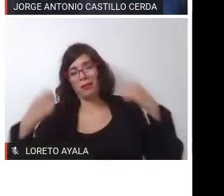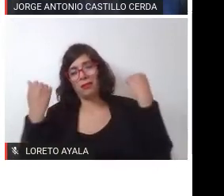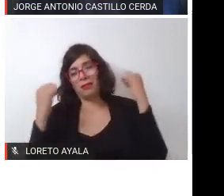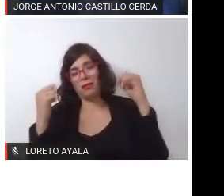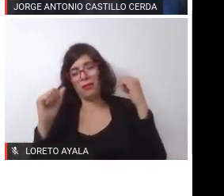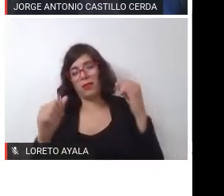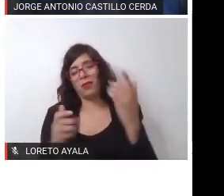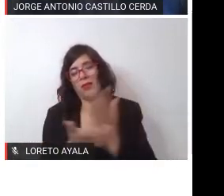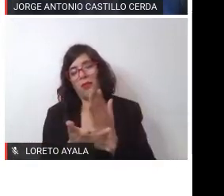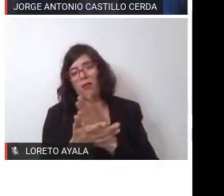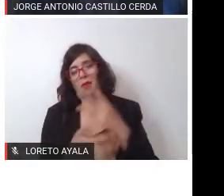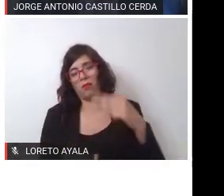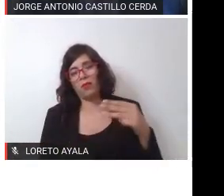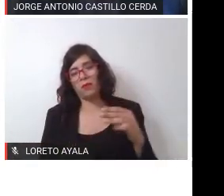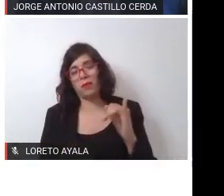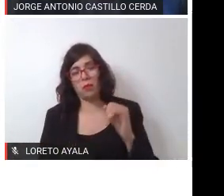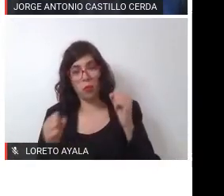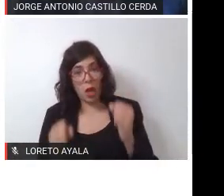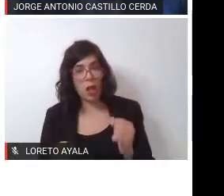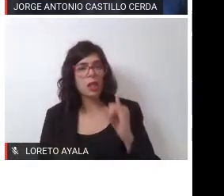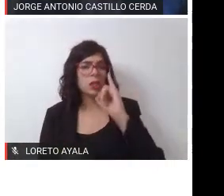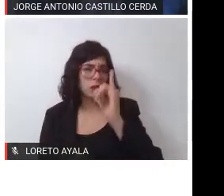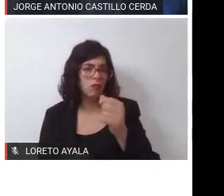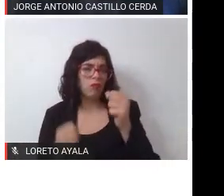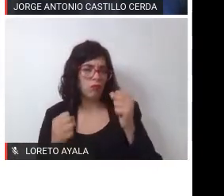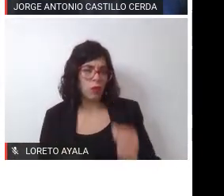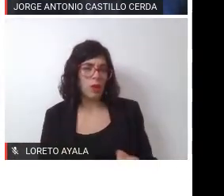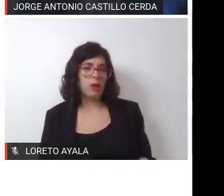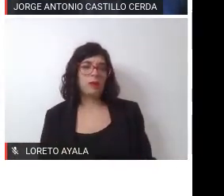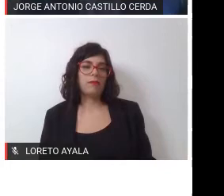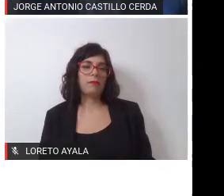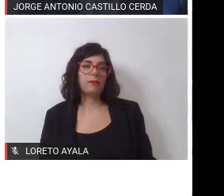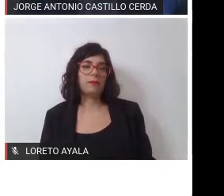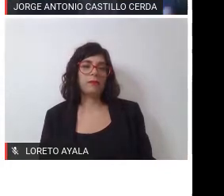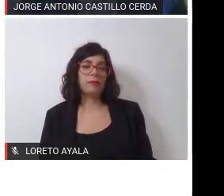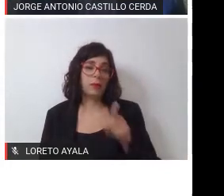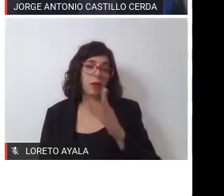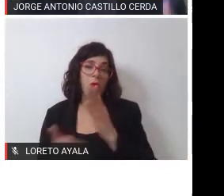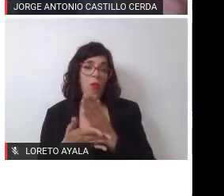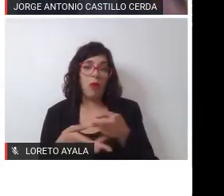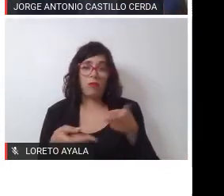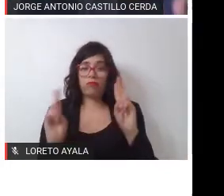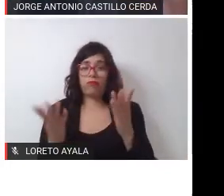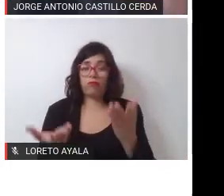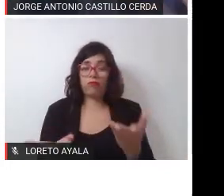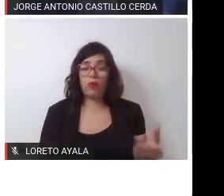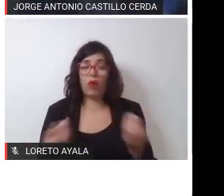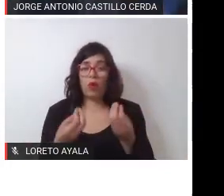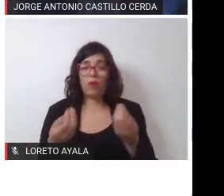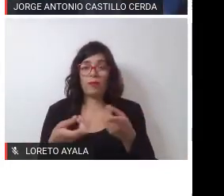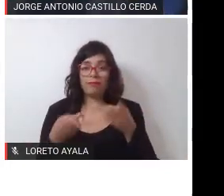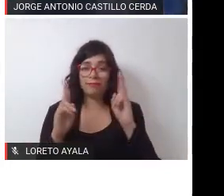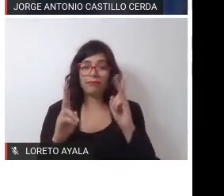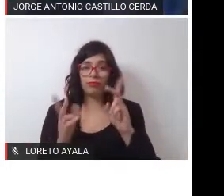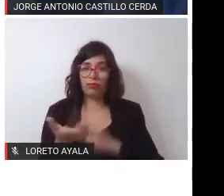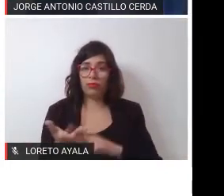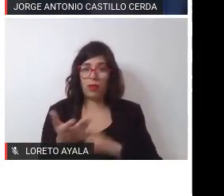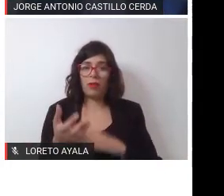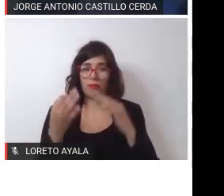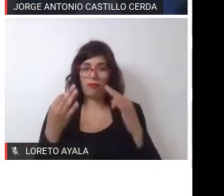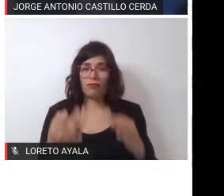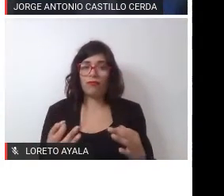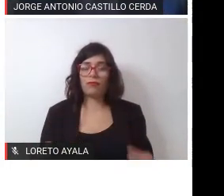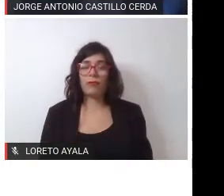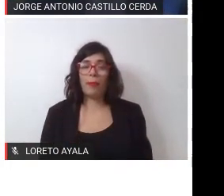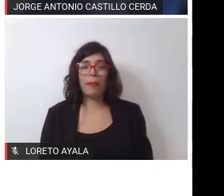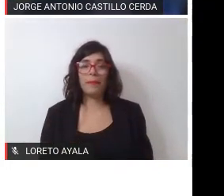escuelas municipales. ¿Se puede? Sí, se puede. ¿Ella, esta escuela, lo tiene? Sí, lo tiene y es una realidad hoy día. ¿Ya?